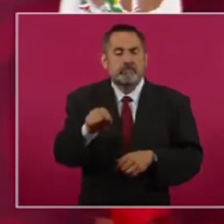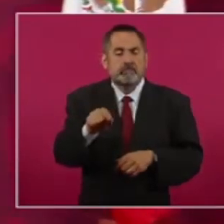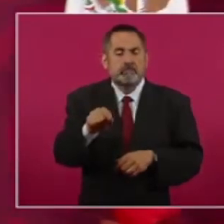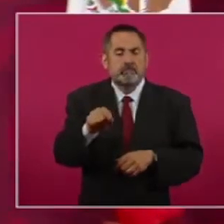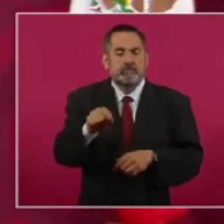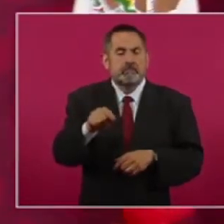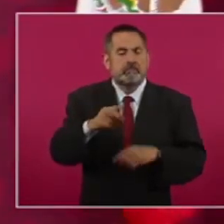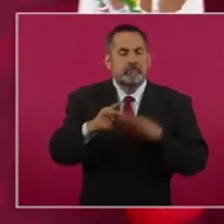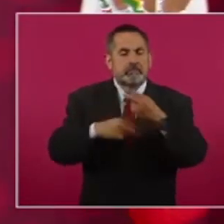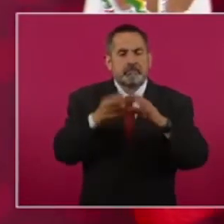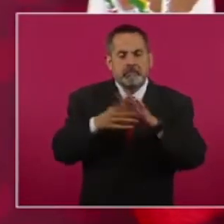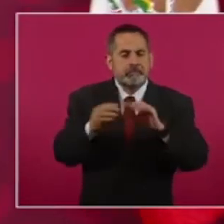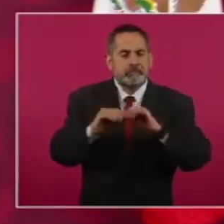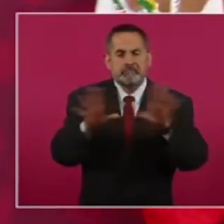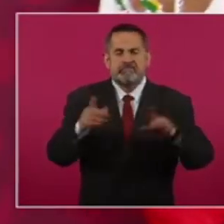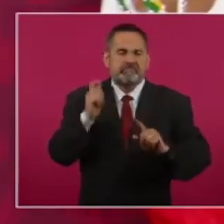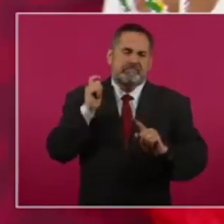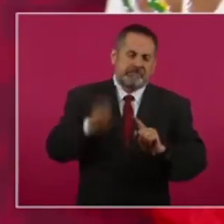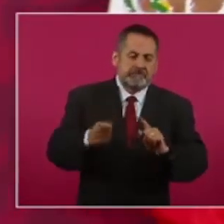vamos a definir